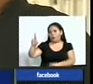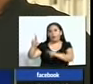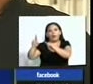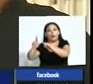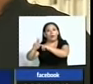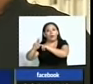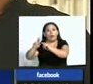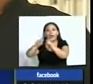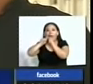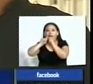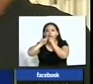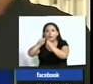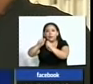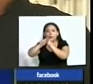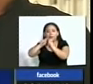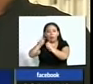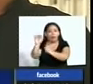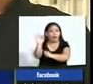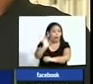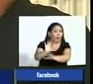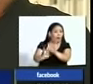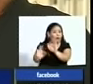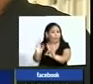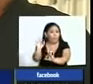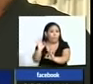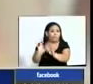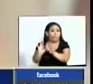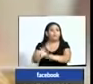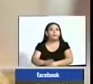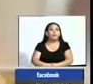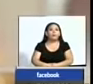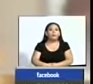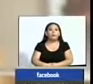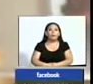carne en su máxima expresión perfecta, en su máxima cocción.